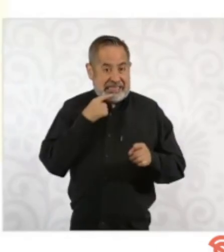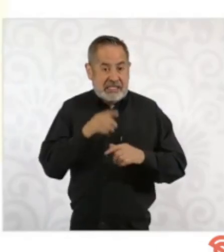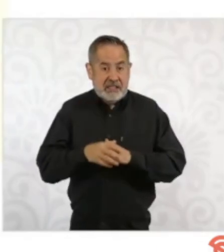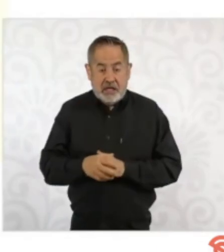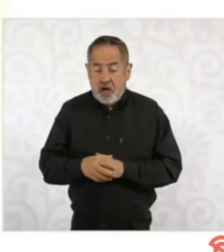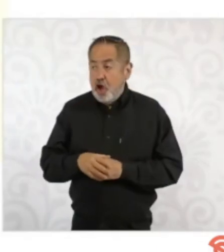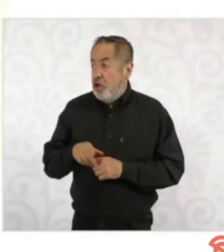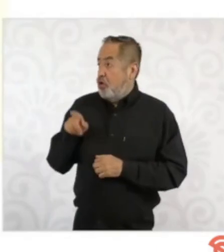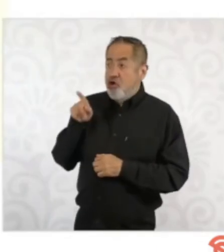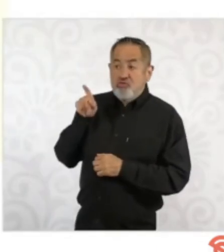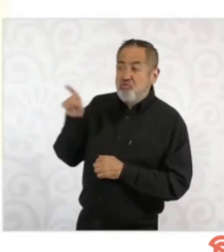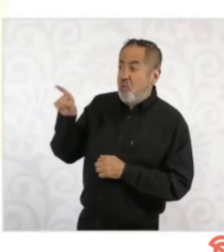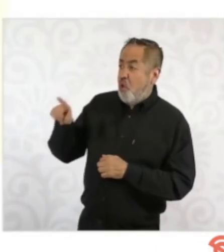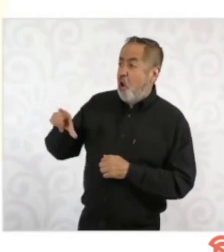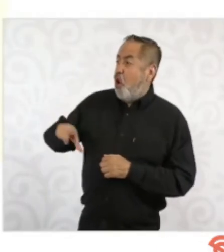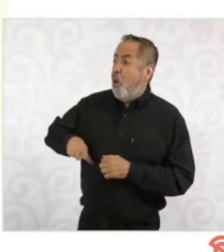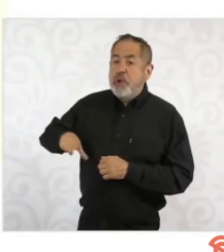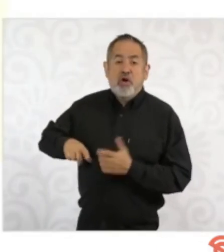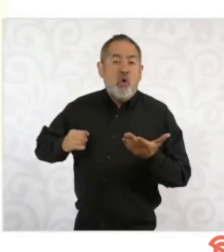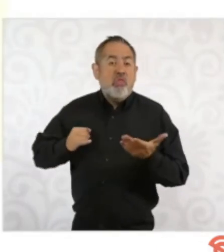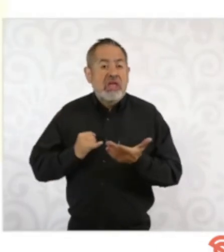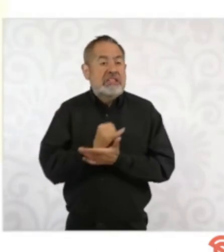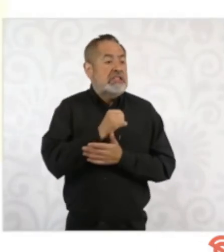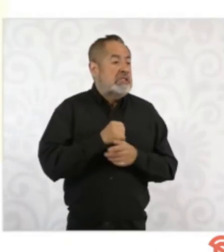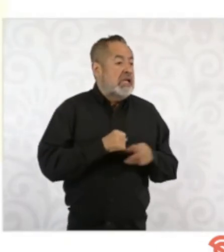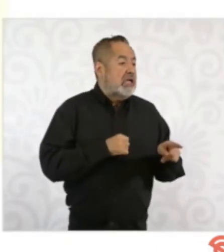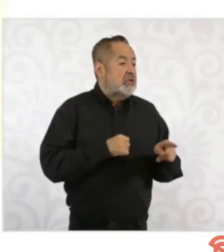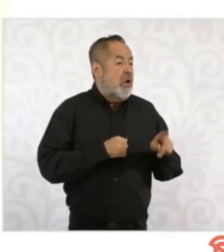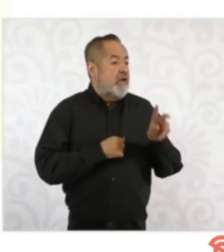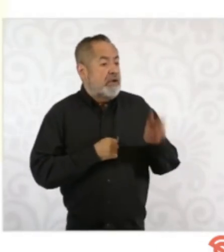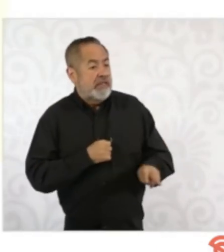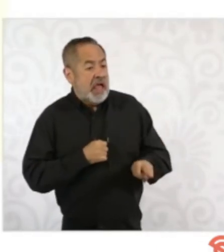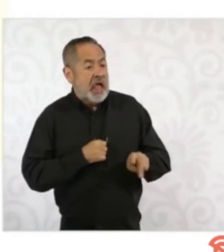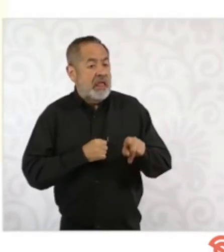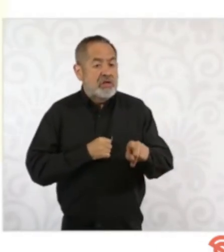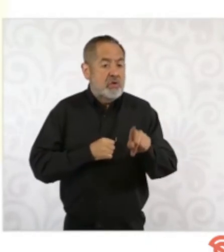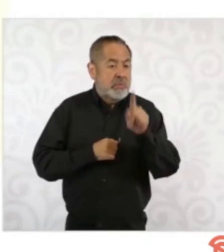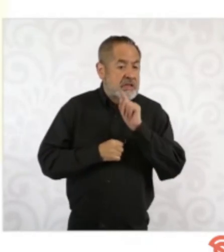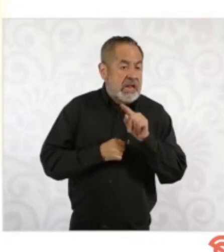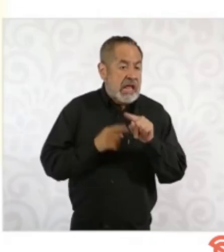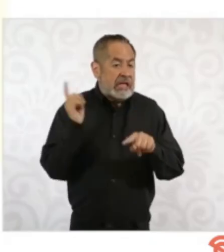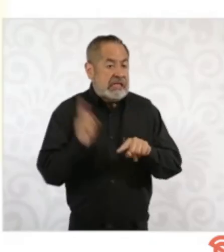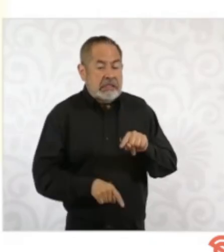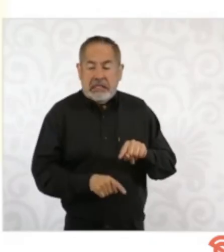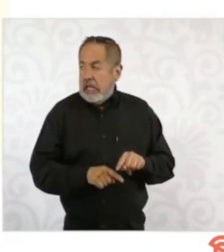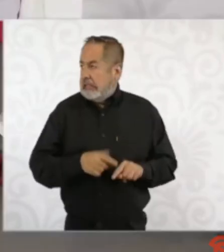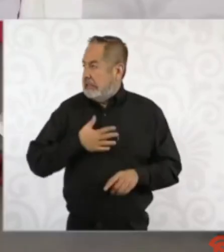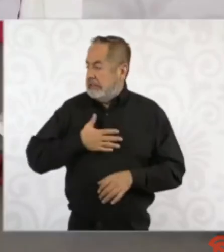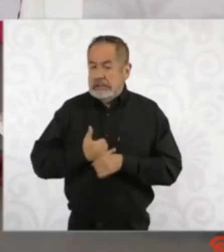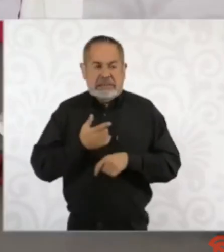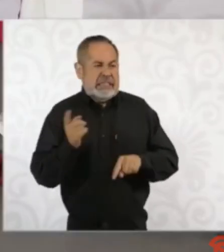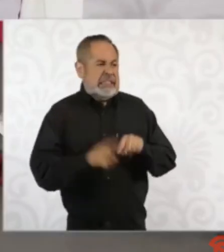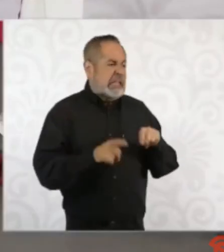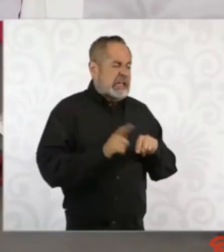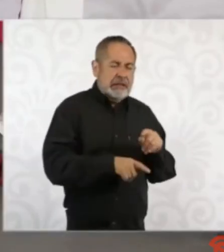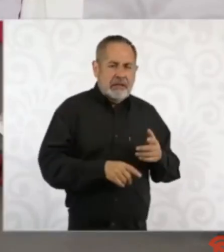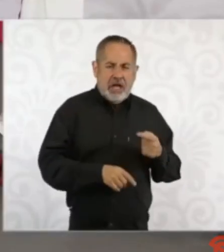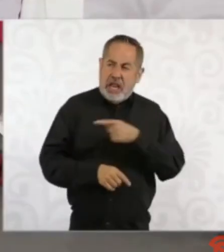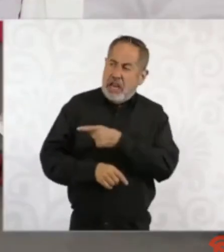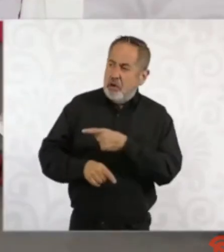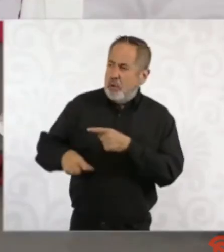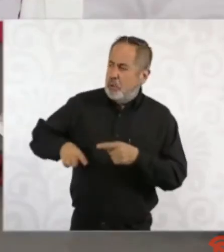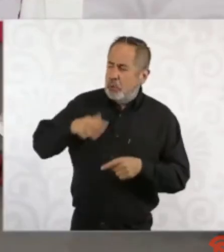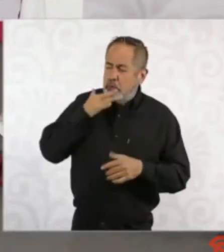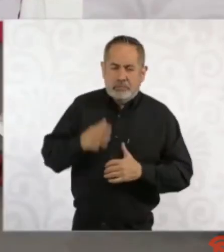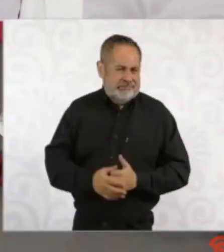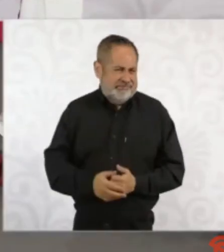la potestad de determinar qué es verdad y qué no. Luis Cárdenas dice,